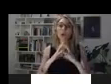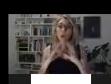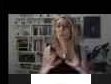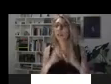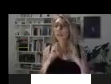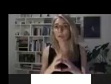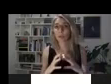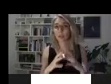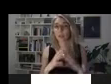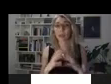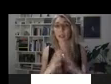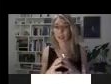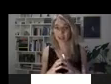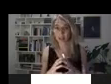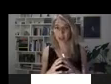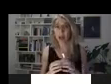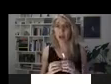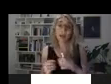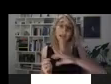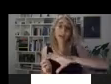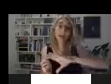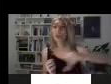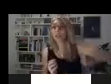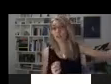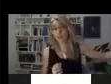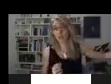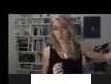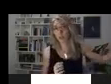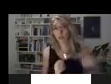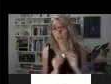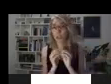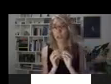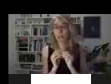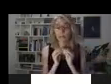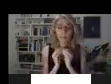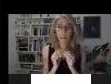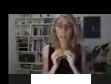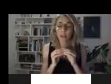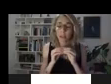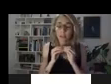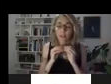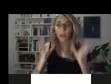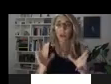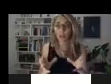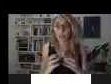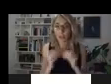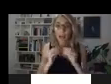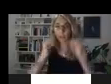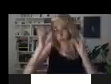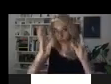como súper, súper, súper clave. Para todo esto, y si